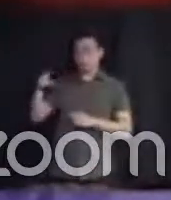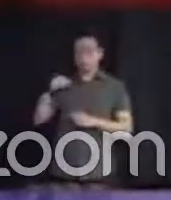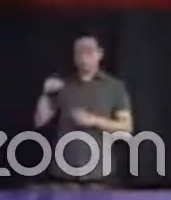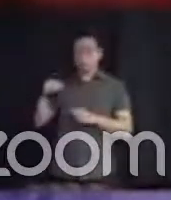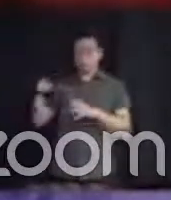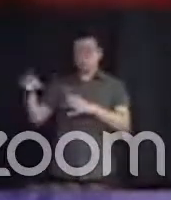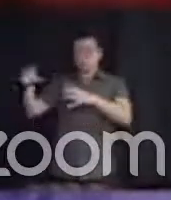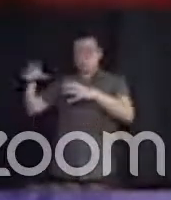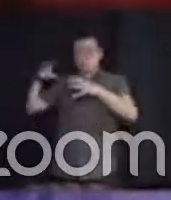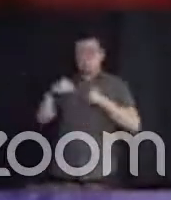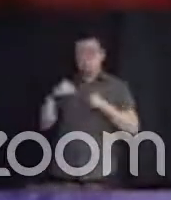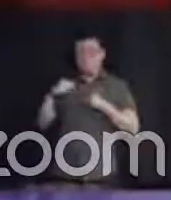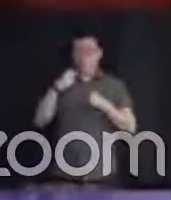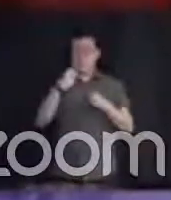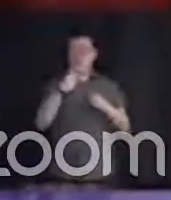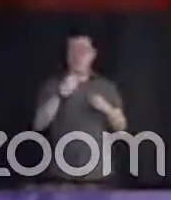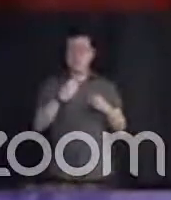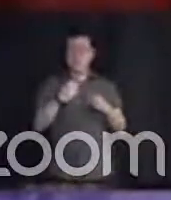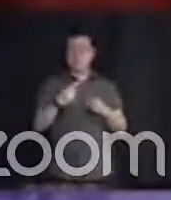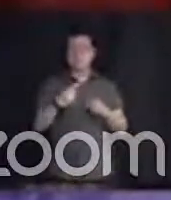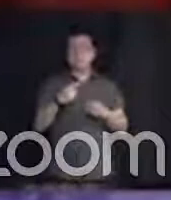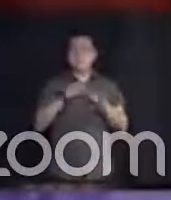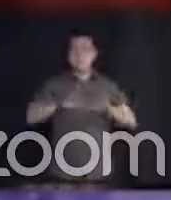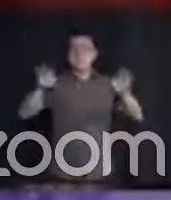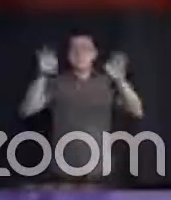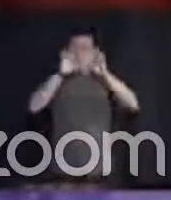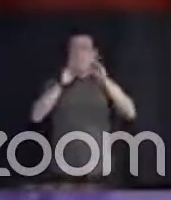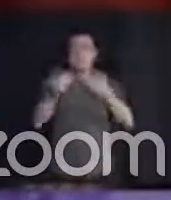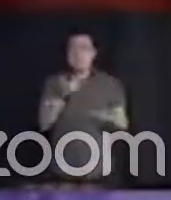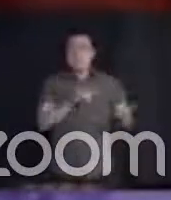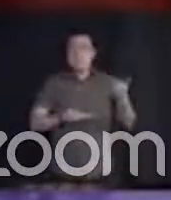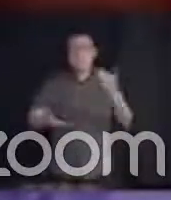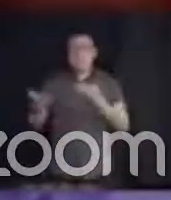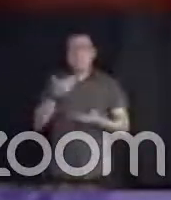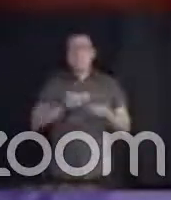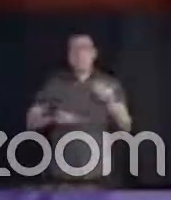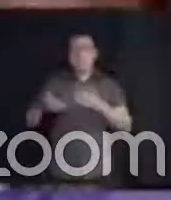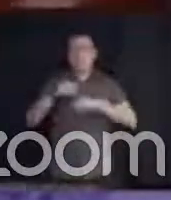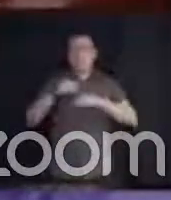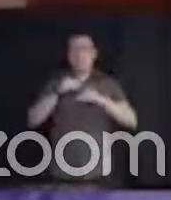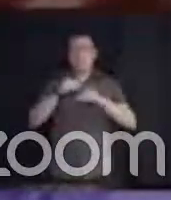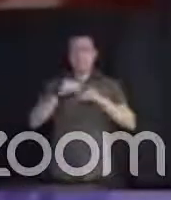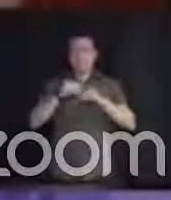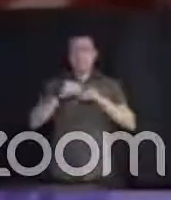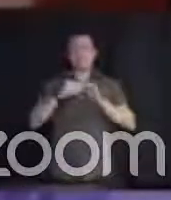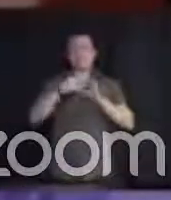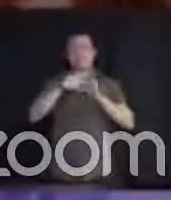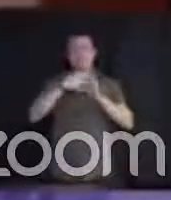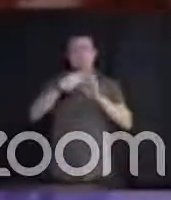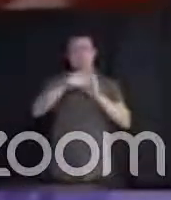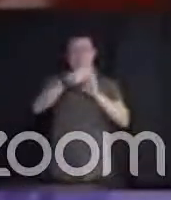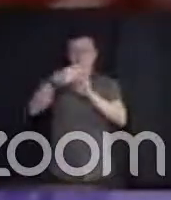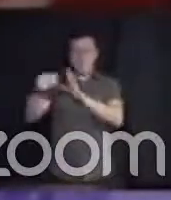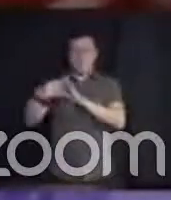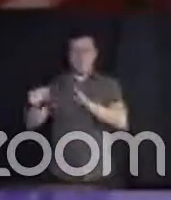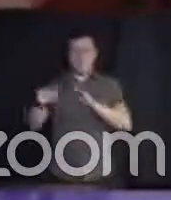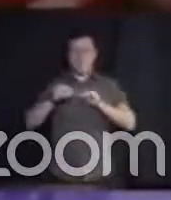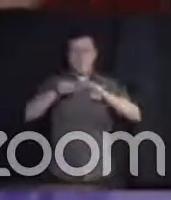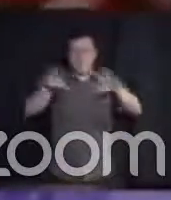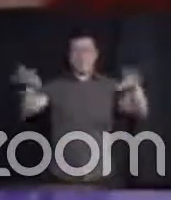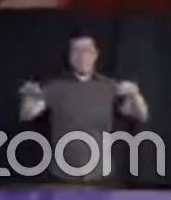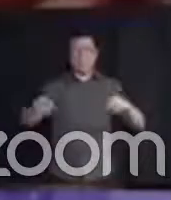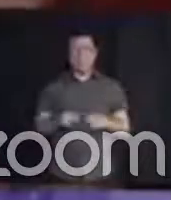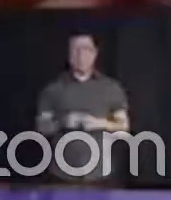contagiaba. Y eso es la clave, compartir y contagiar esta gran oportunidad.